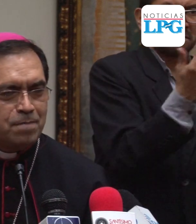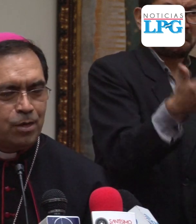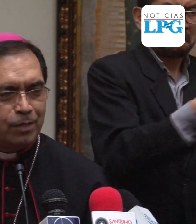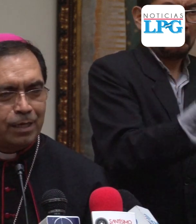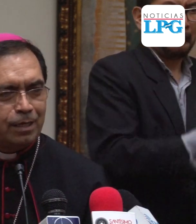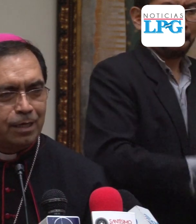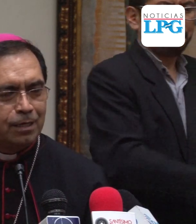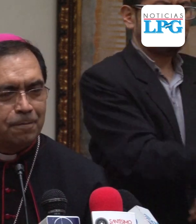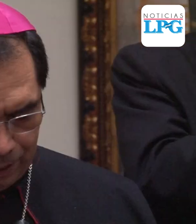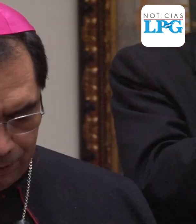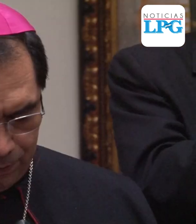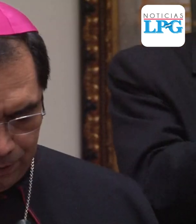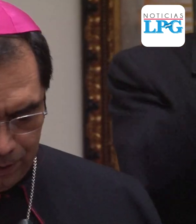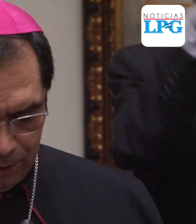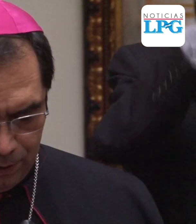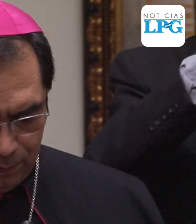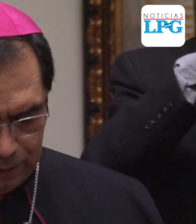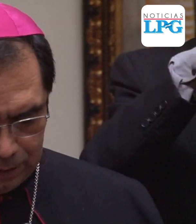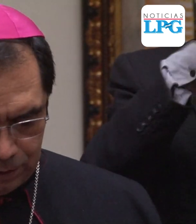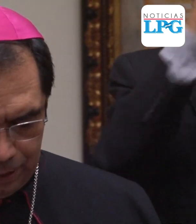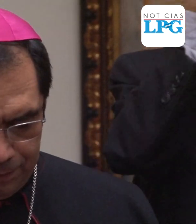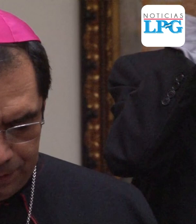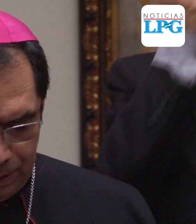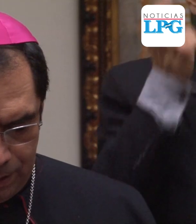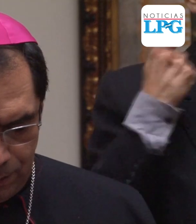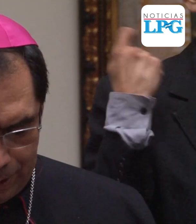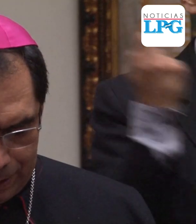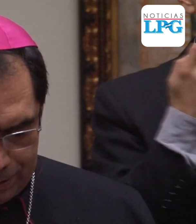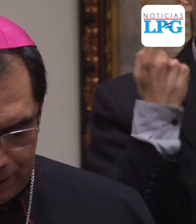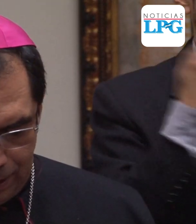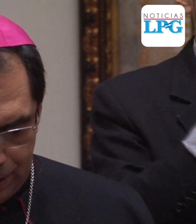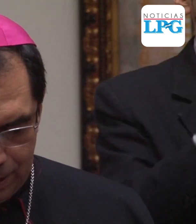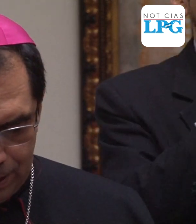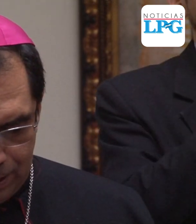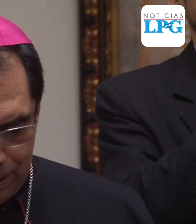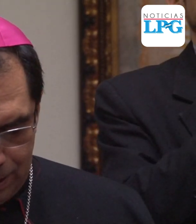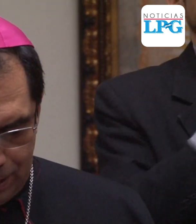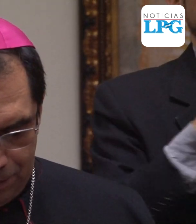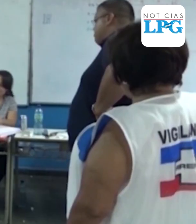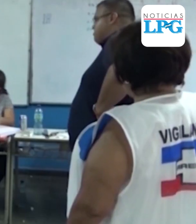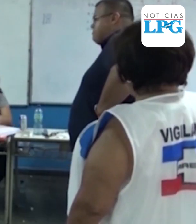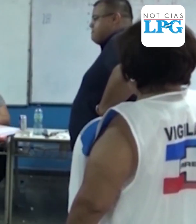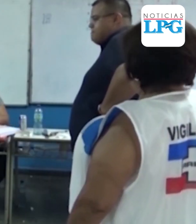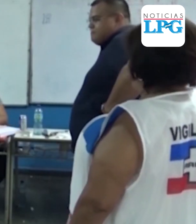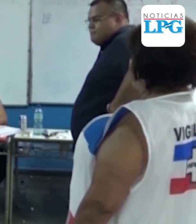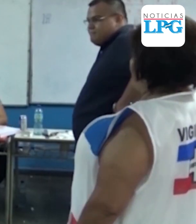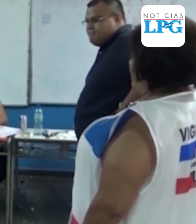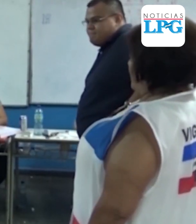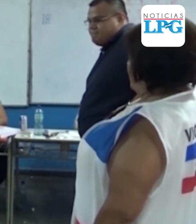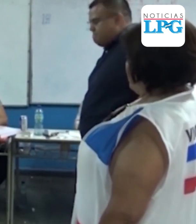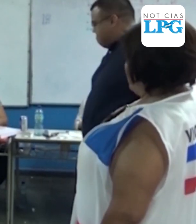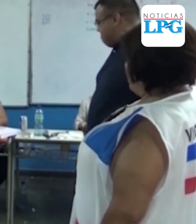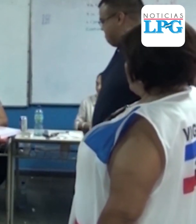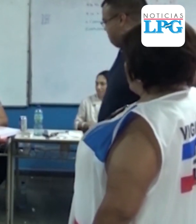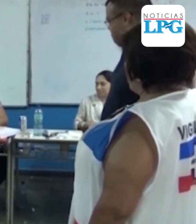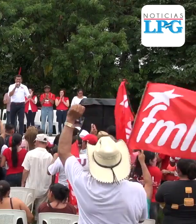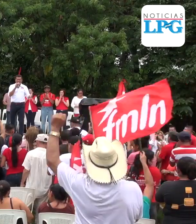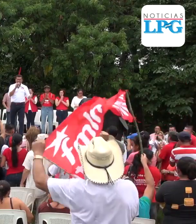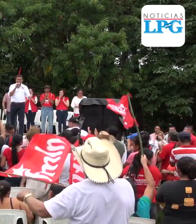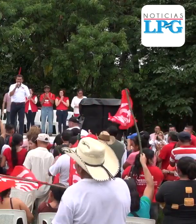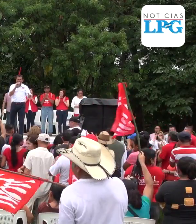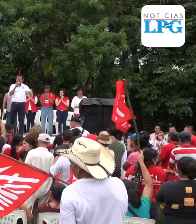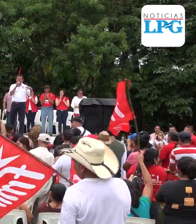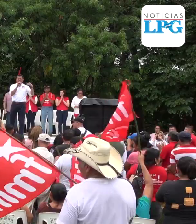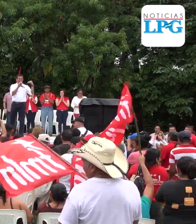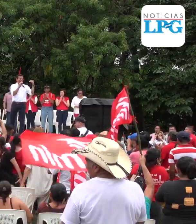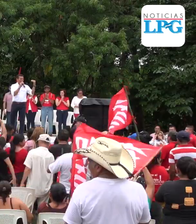cantidad millonaria. Escobar Alas también se refirió a la pinta y pega durante la campaña y dijo que espera sea lo menos importante y